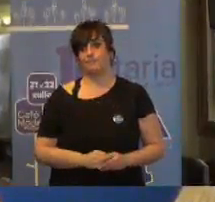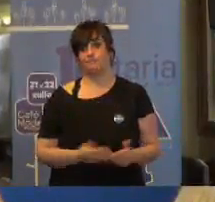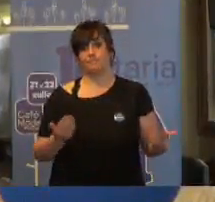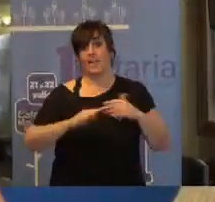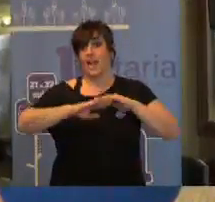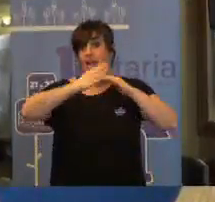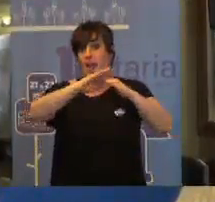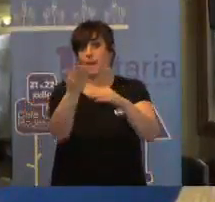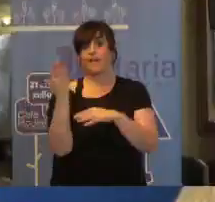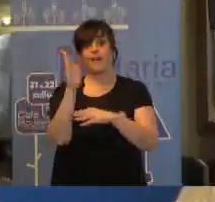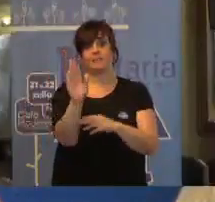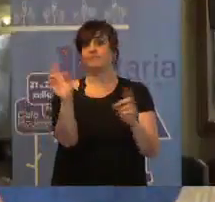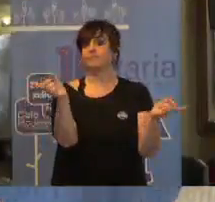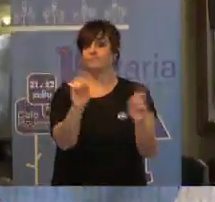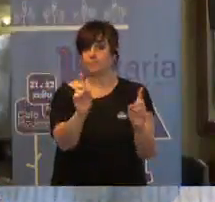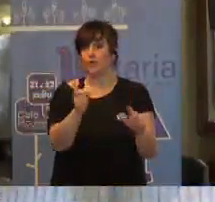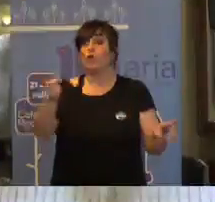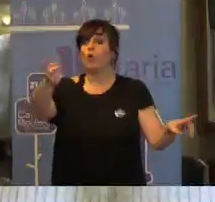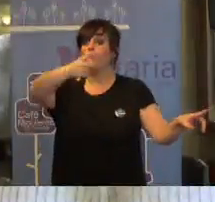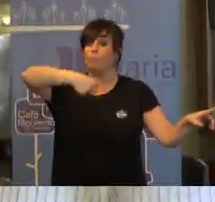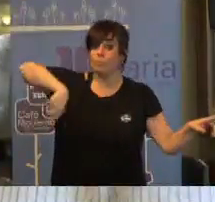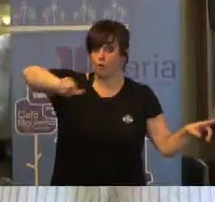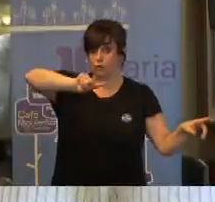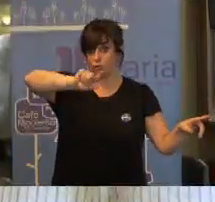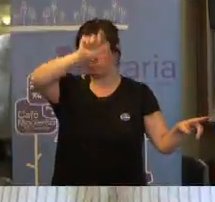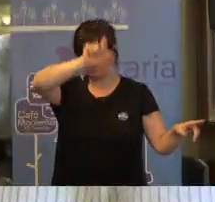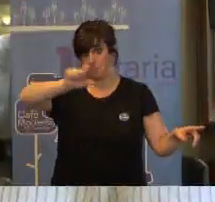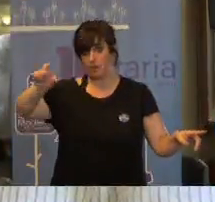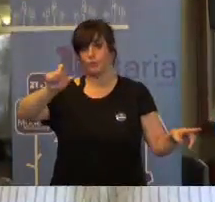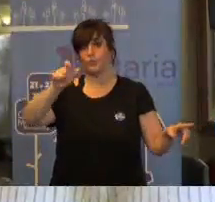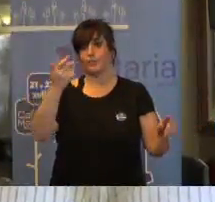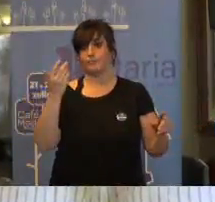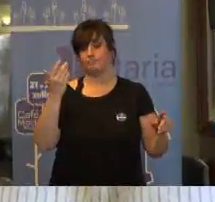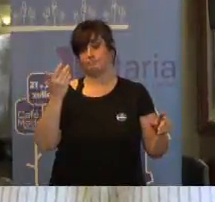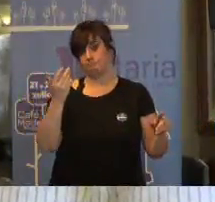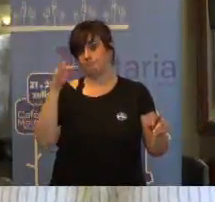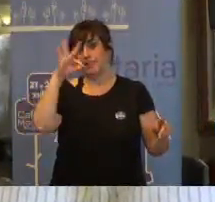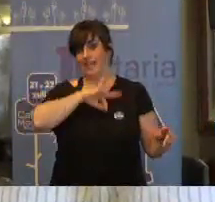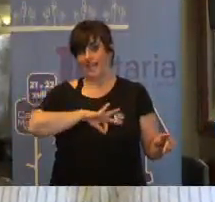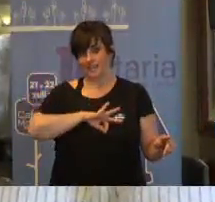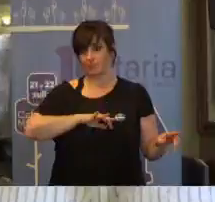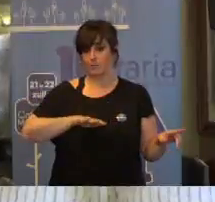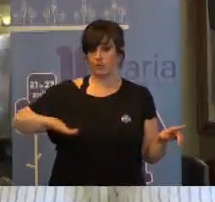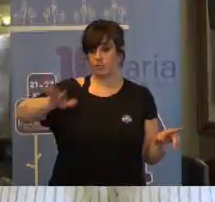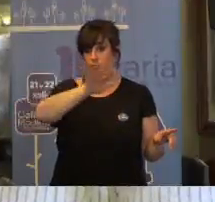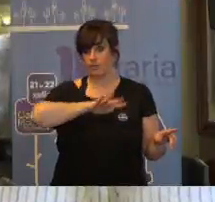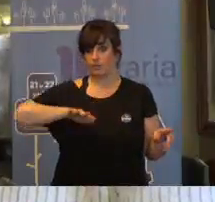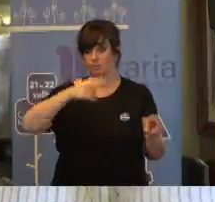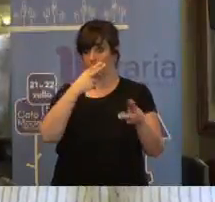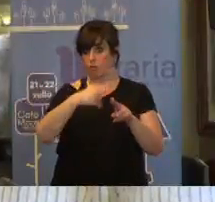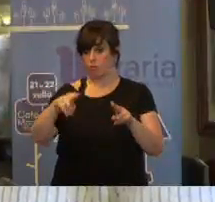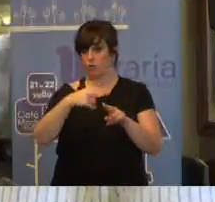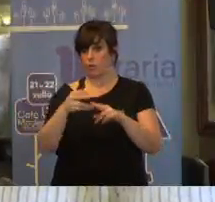mareas, sino que vos presentades aquelas persoas que representades o espírito deste espazo político